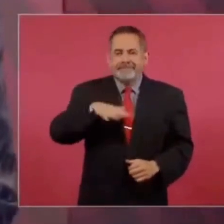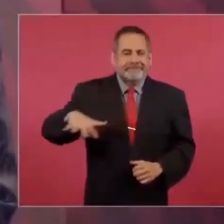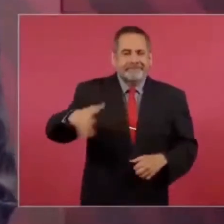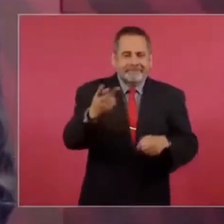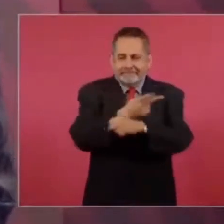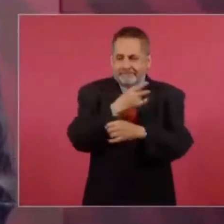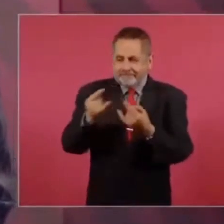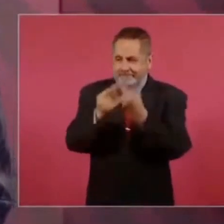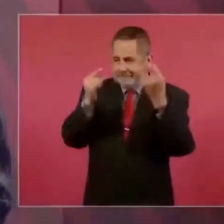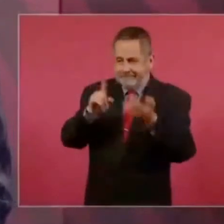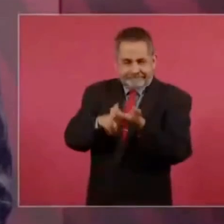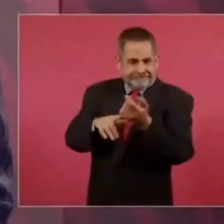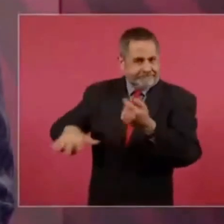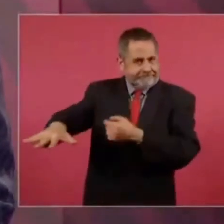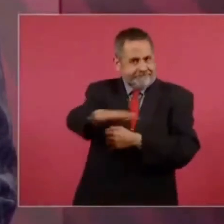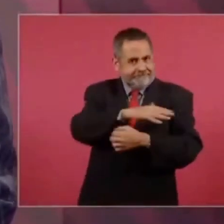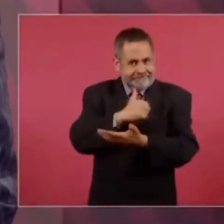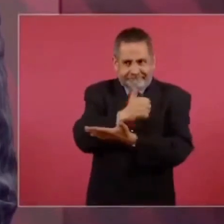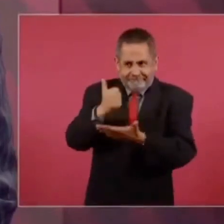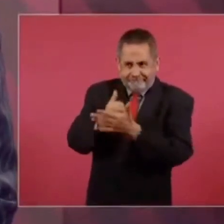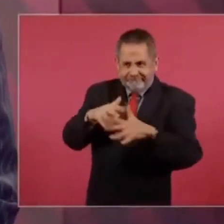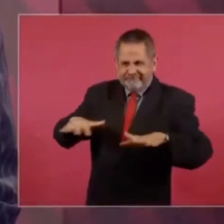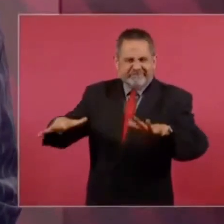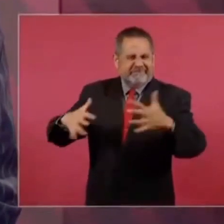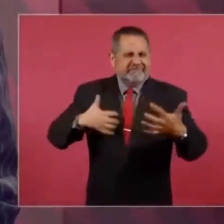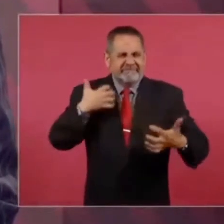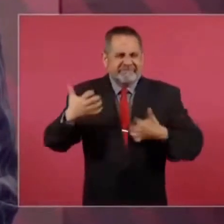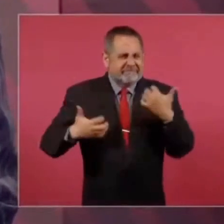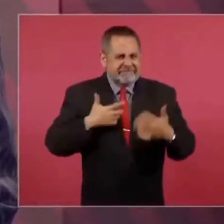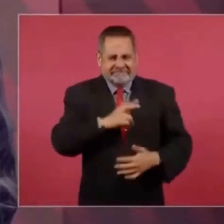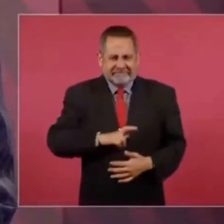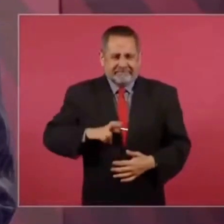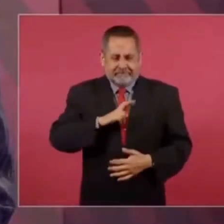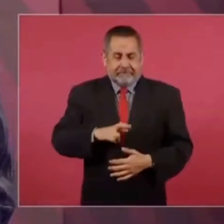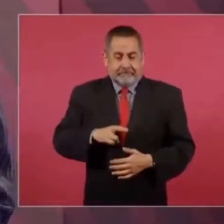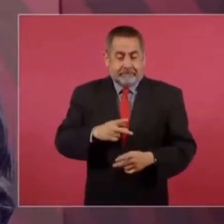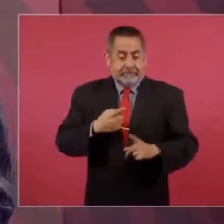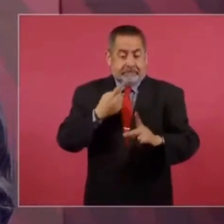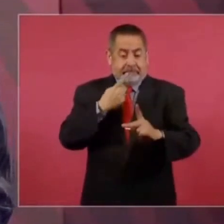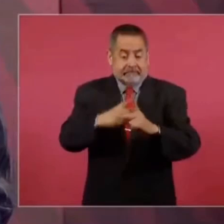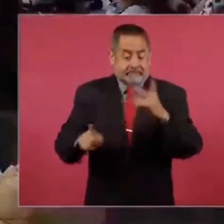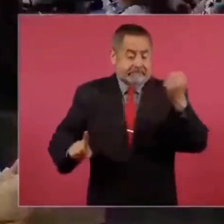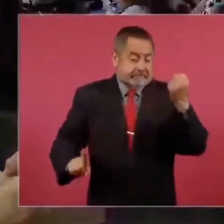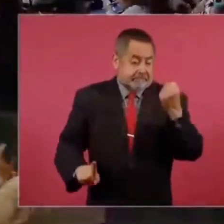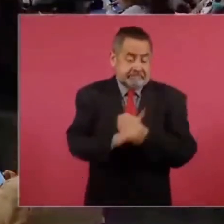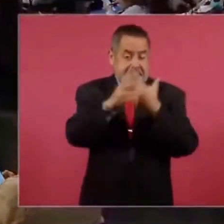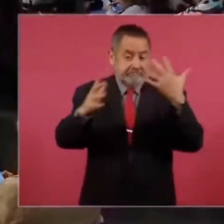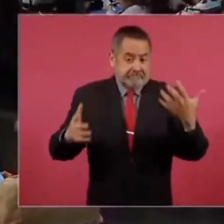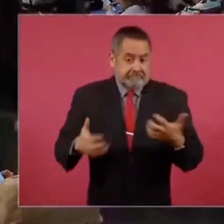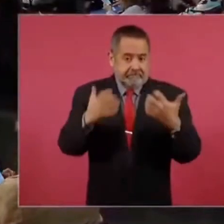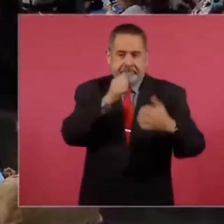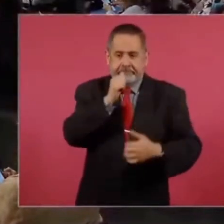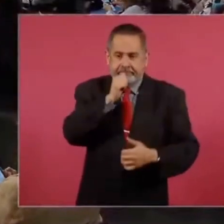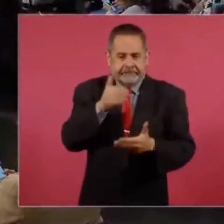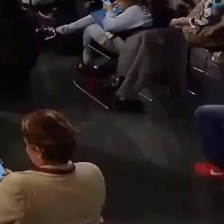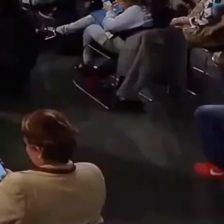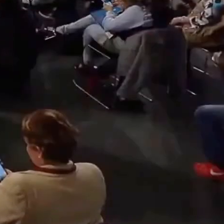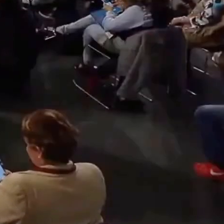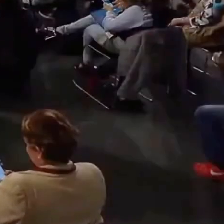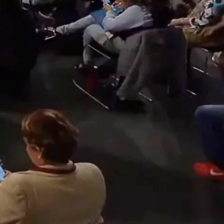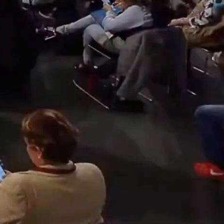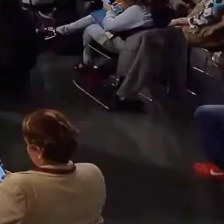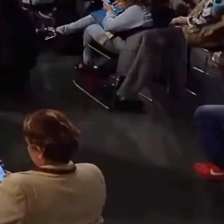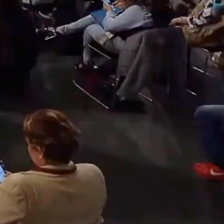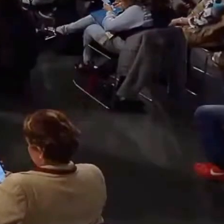había ya antes del estallido revolucionario.